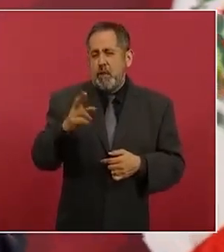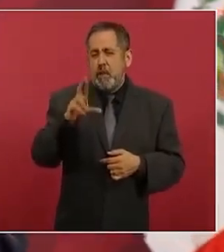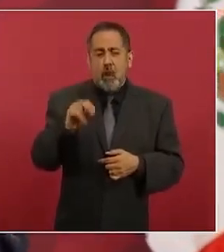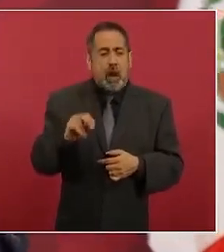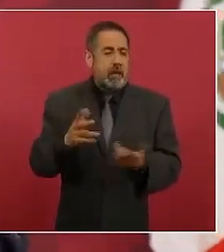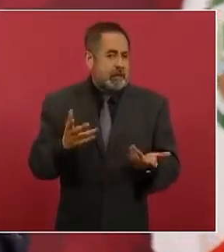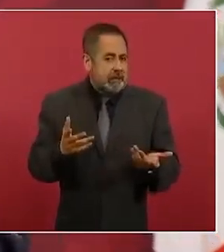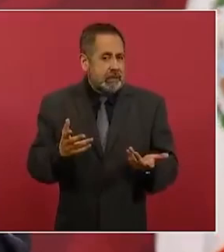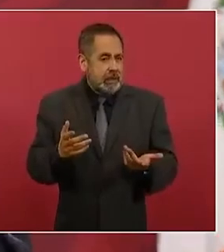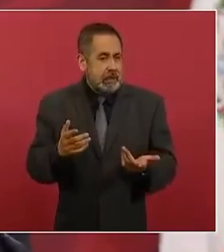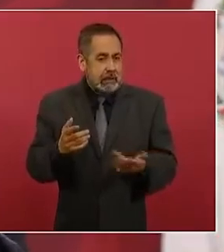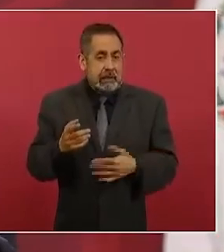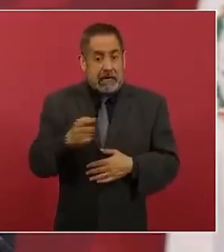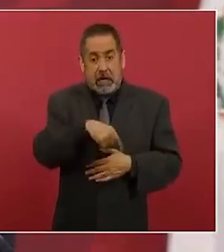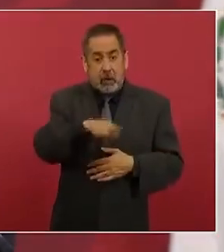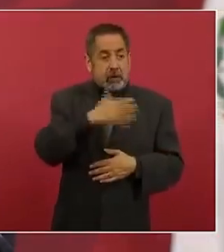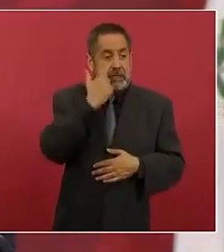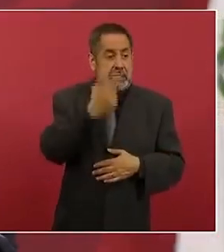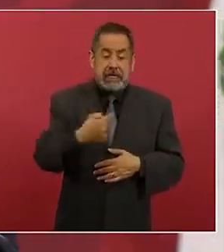que yo pidiera dinero,